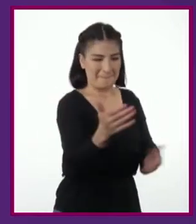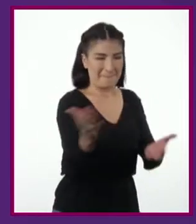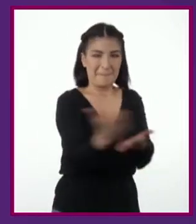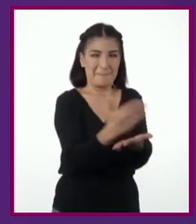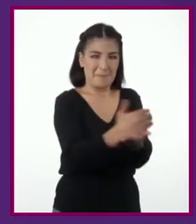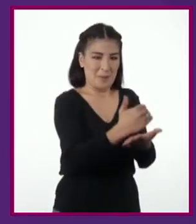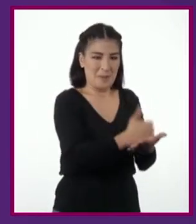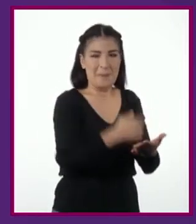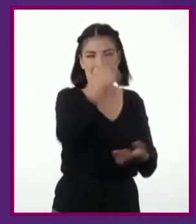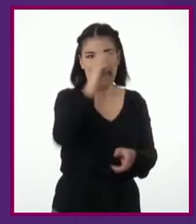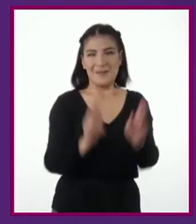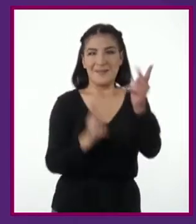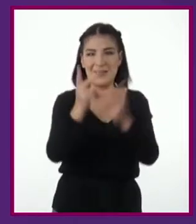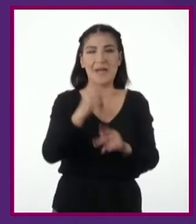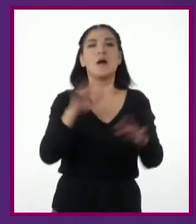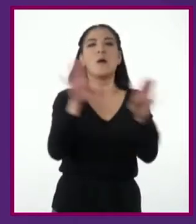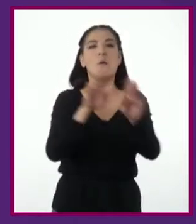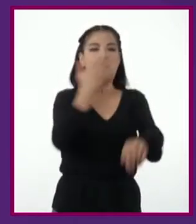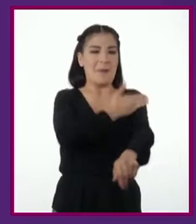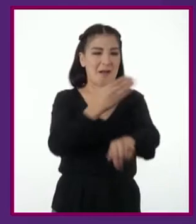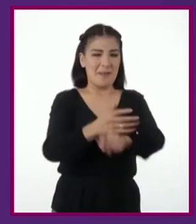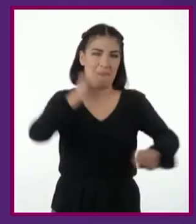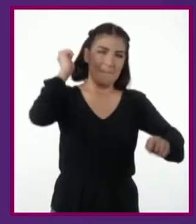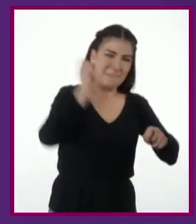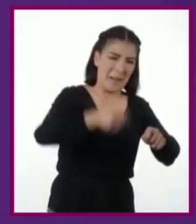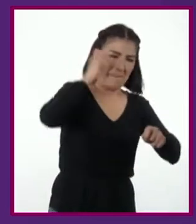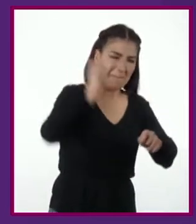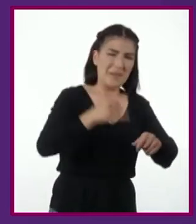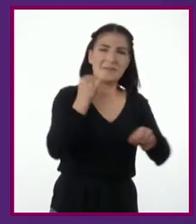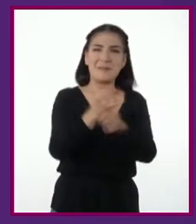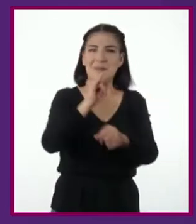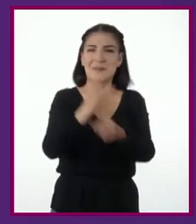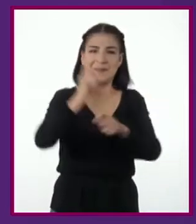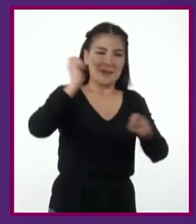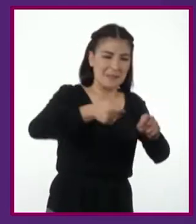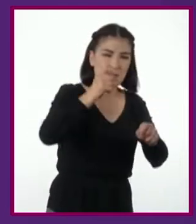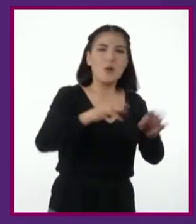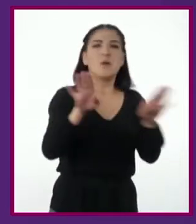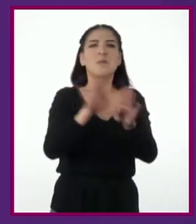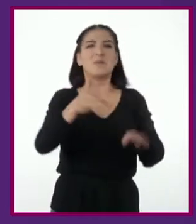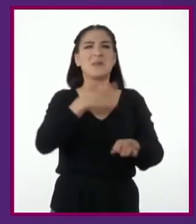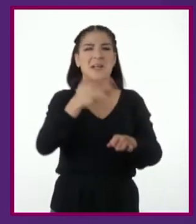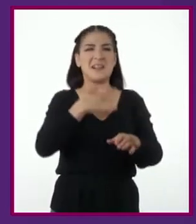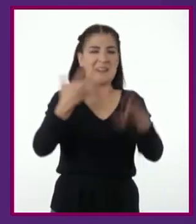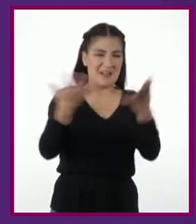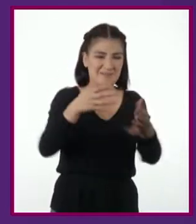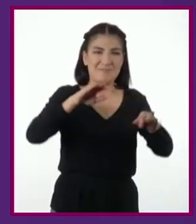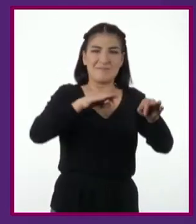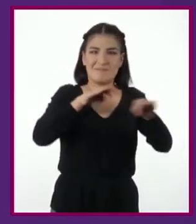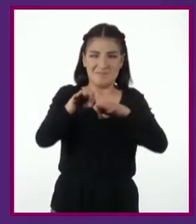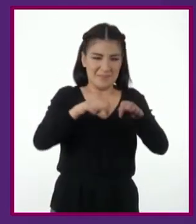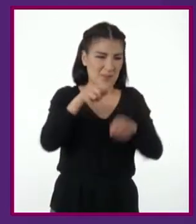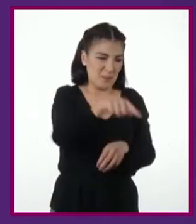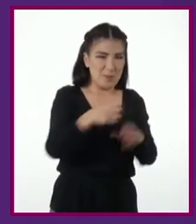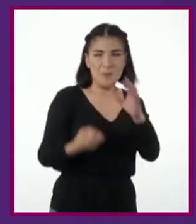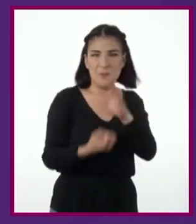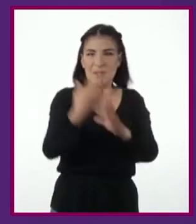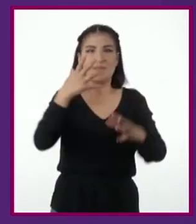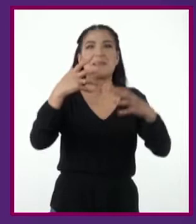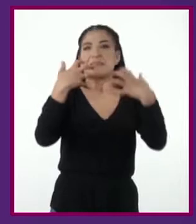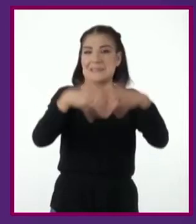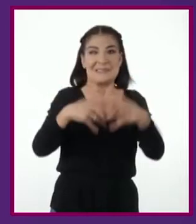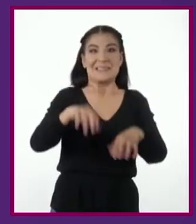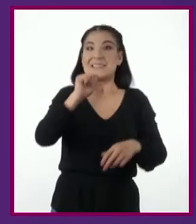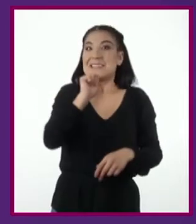labrar la madera y cortar árboles compensaban una parte de la elevada acción laboral del cultivo sin